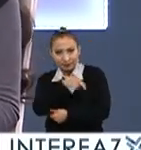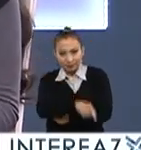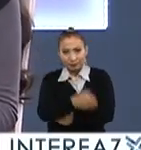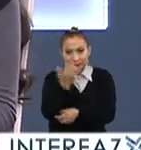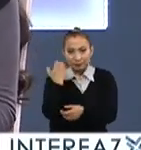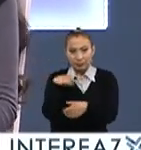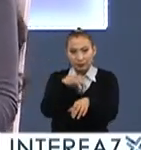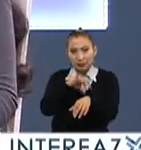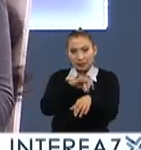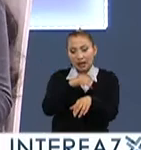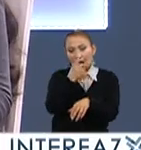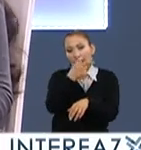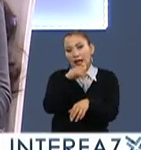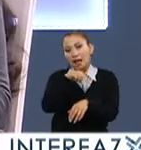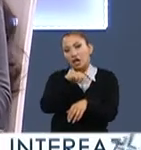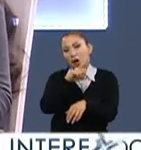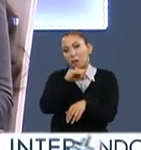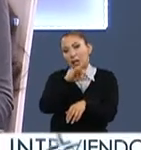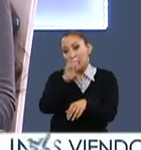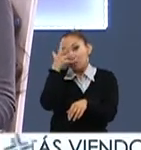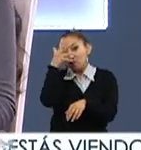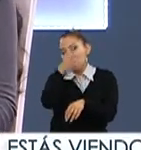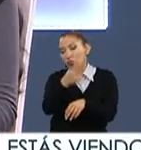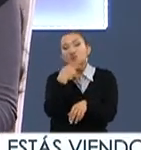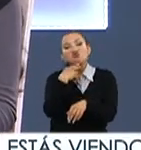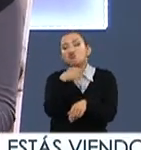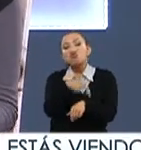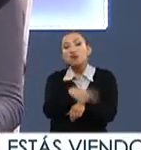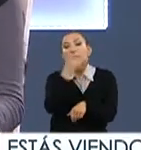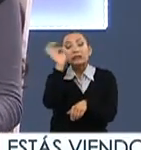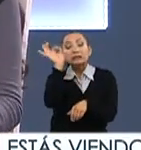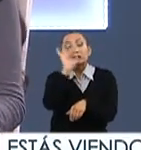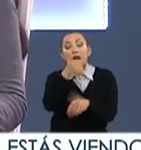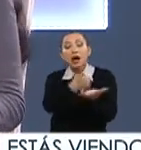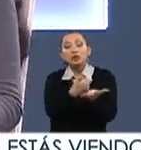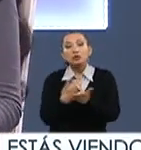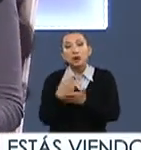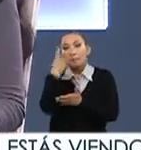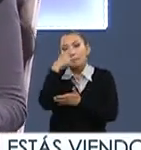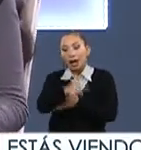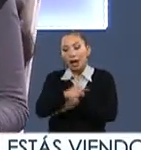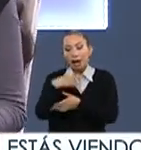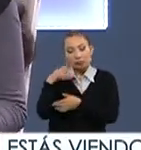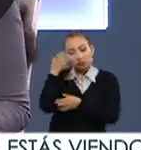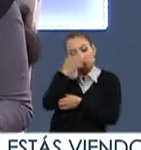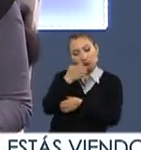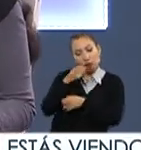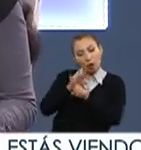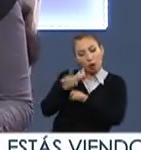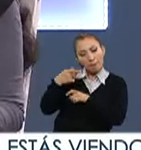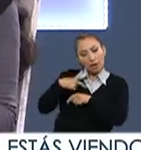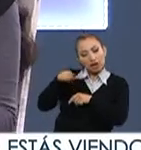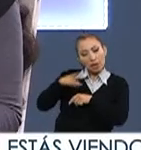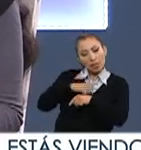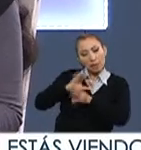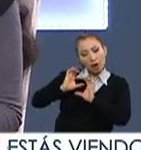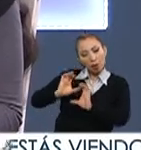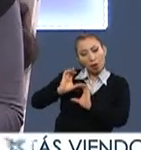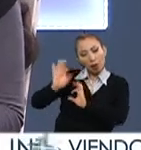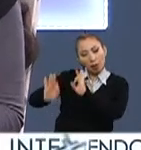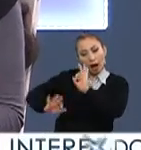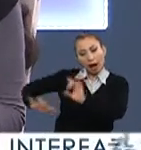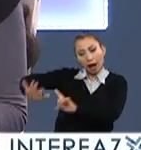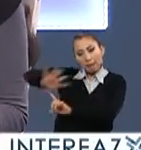la medicina genómica, o lo que tendrá en el futuro, es que tal vez nos ayudará a predecir con qué personas hay que tener como